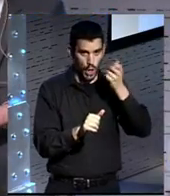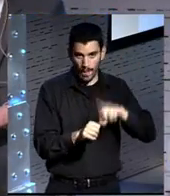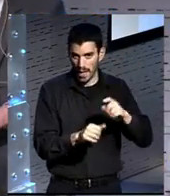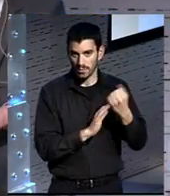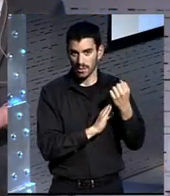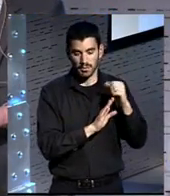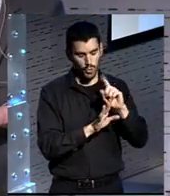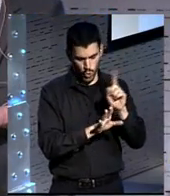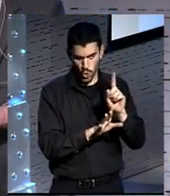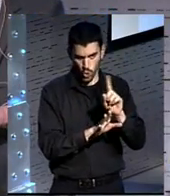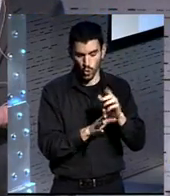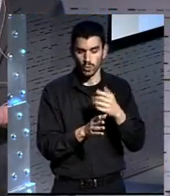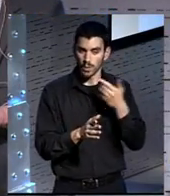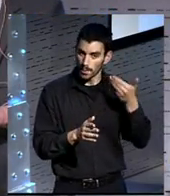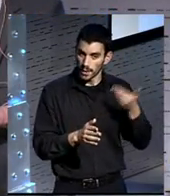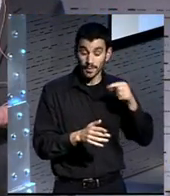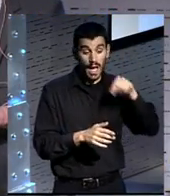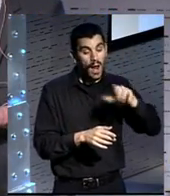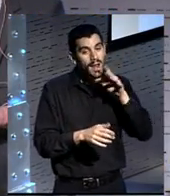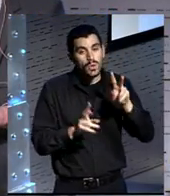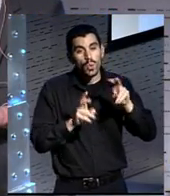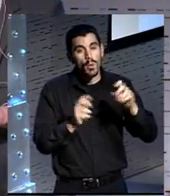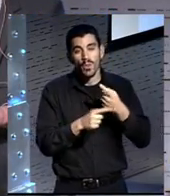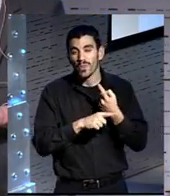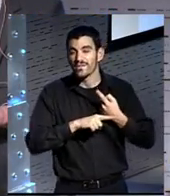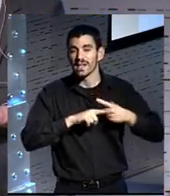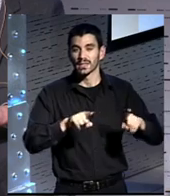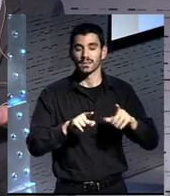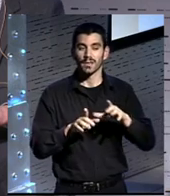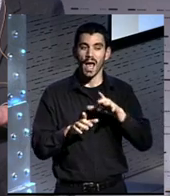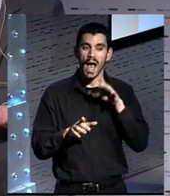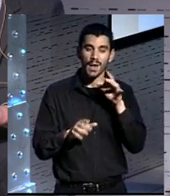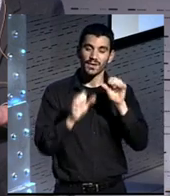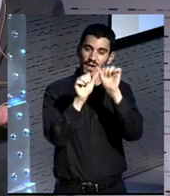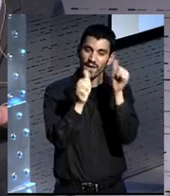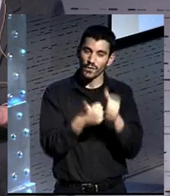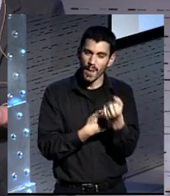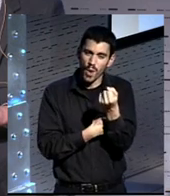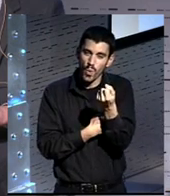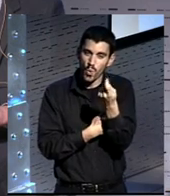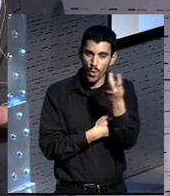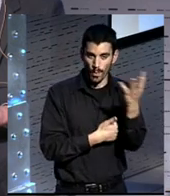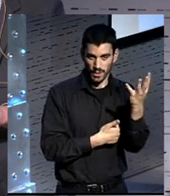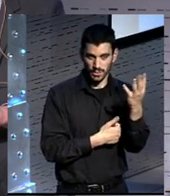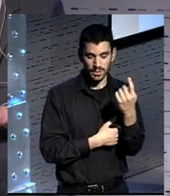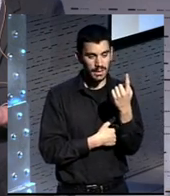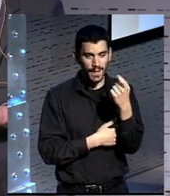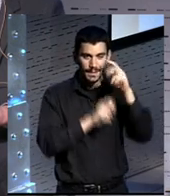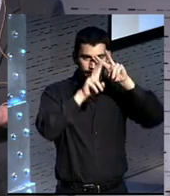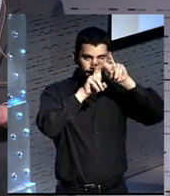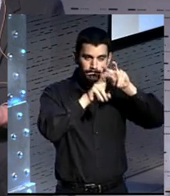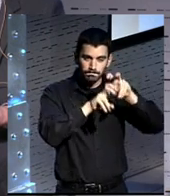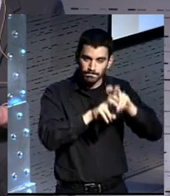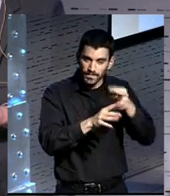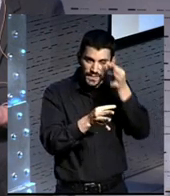hecho, sino es un marketing mucho más cuantitativo, en cierto modo. Es un marketing en el cual hay que analizar mucho mejor, porque es